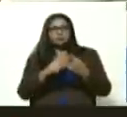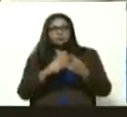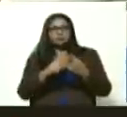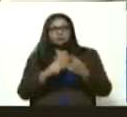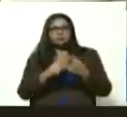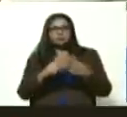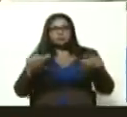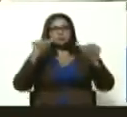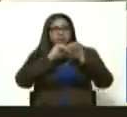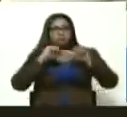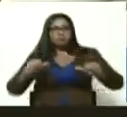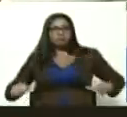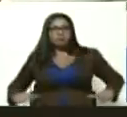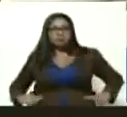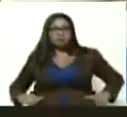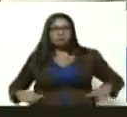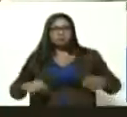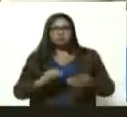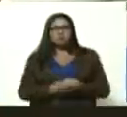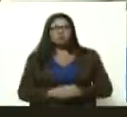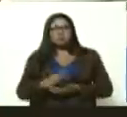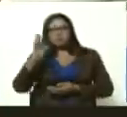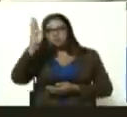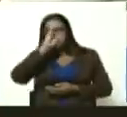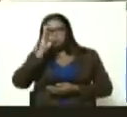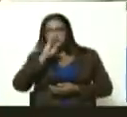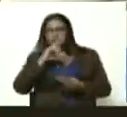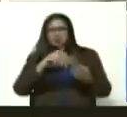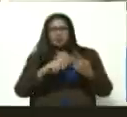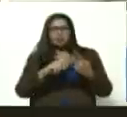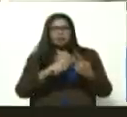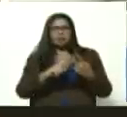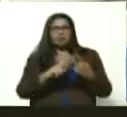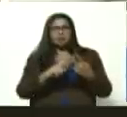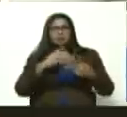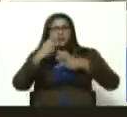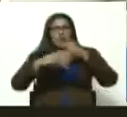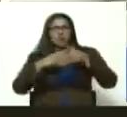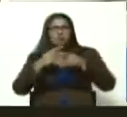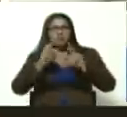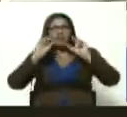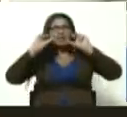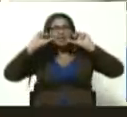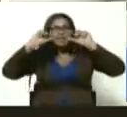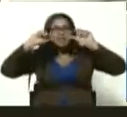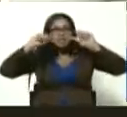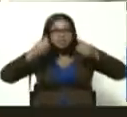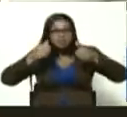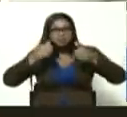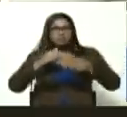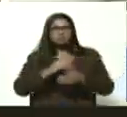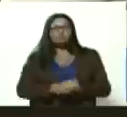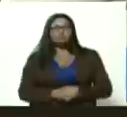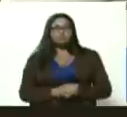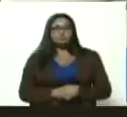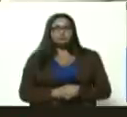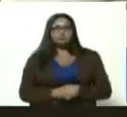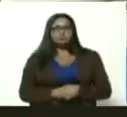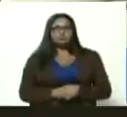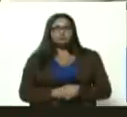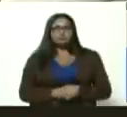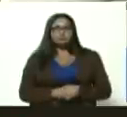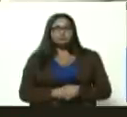portuguesa barinas productores de maíz de mais